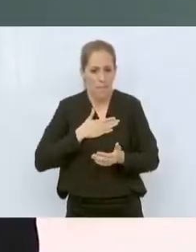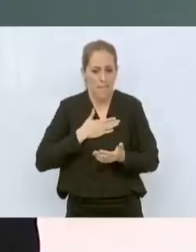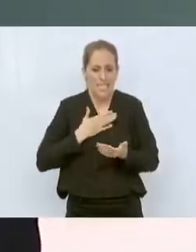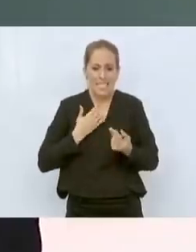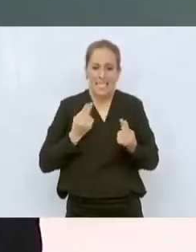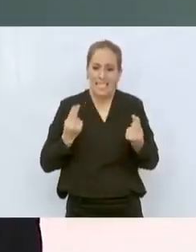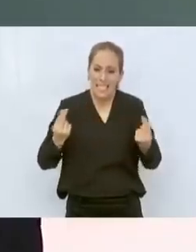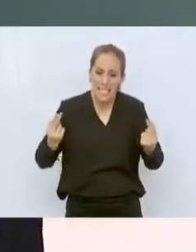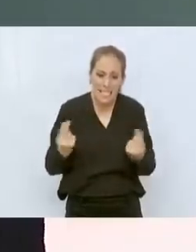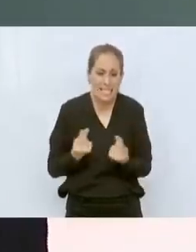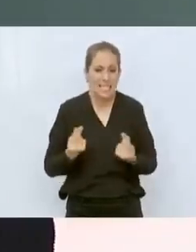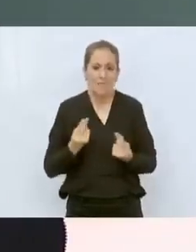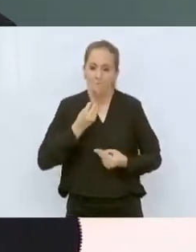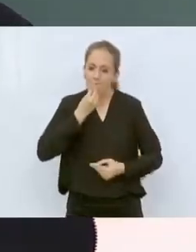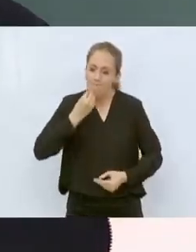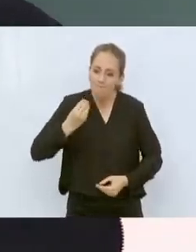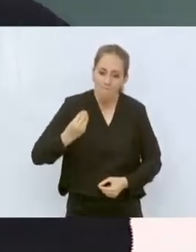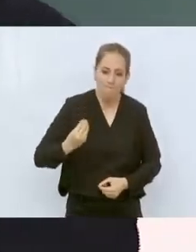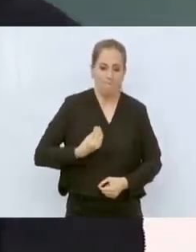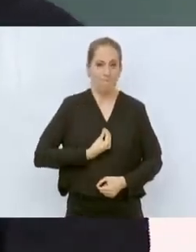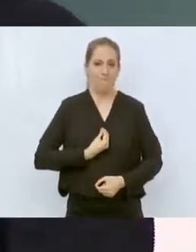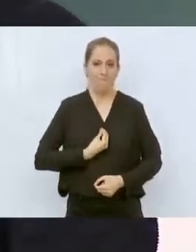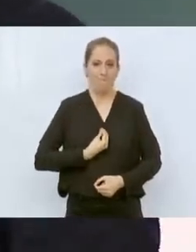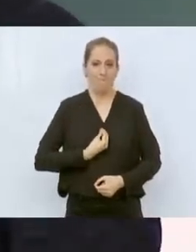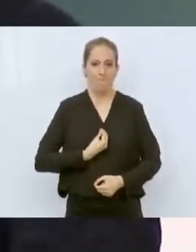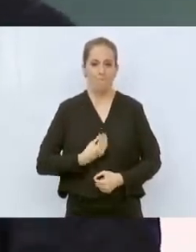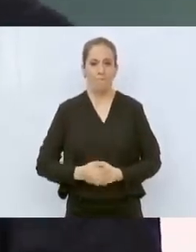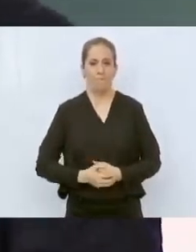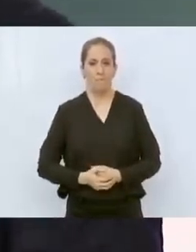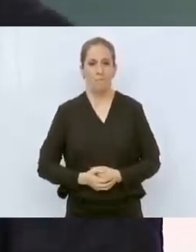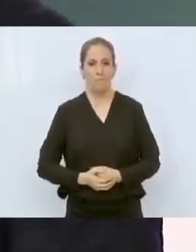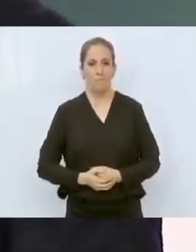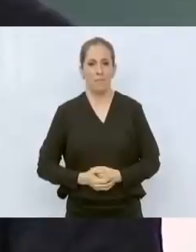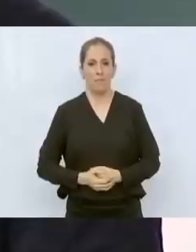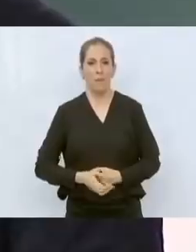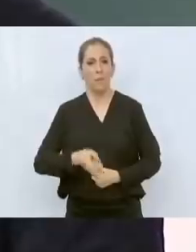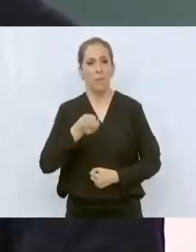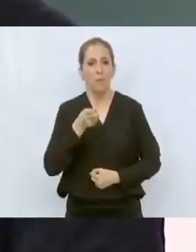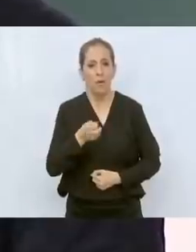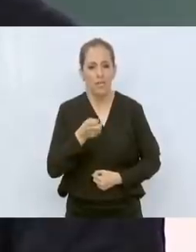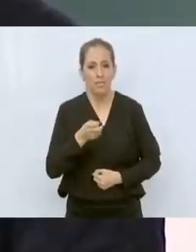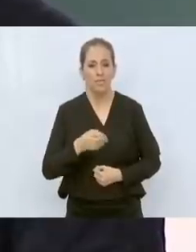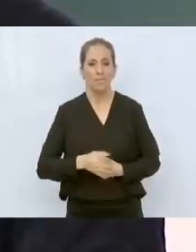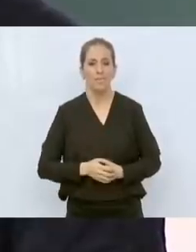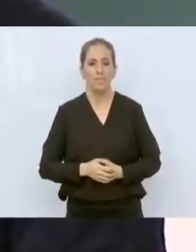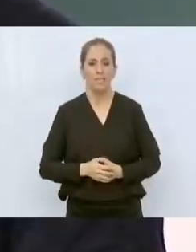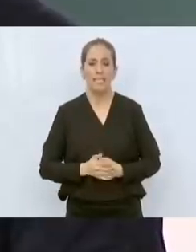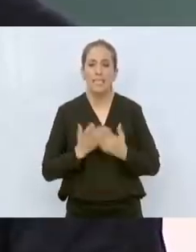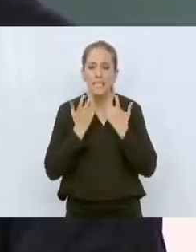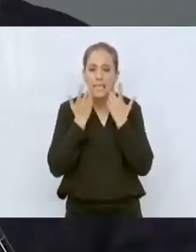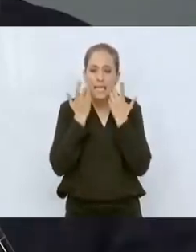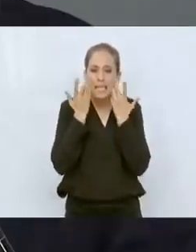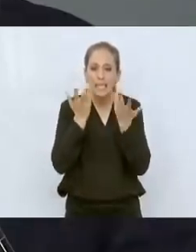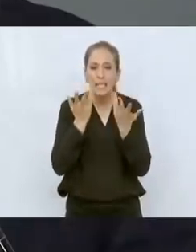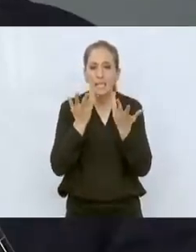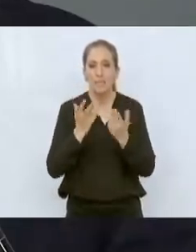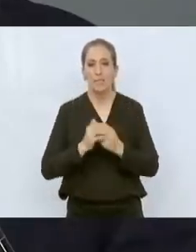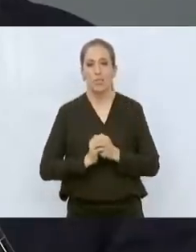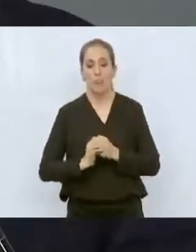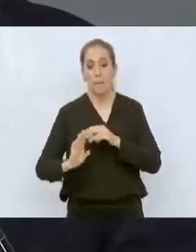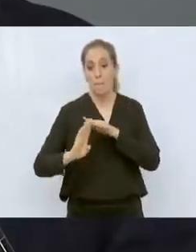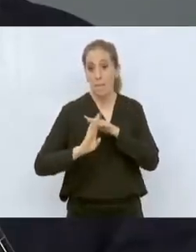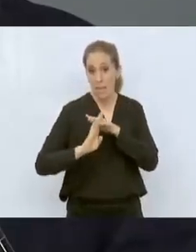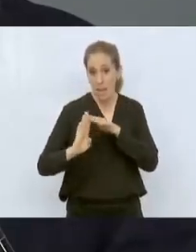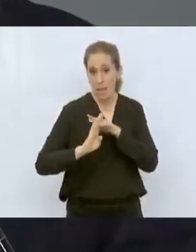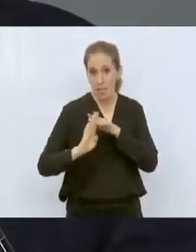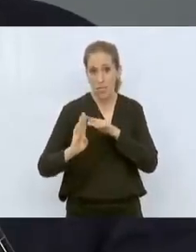Lo que deseamos es que la migración sea